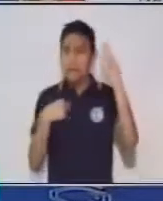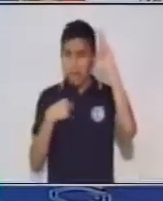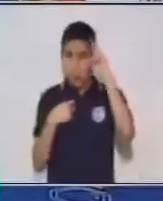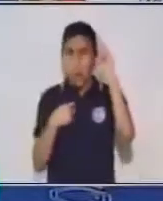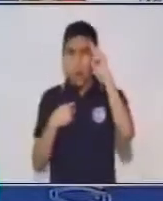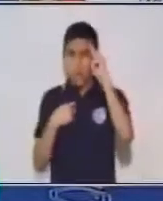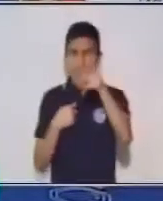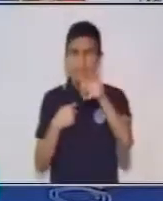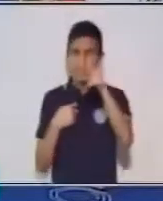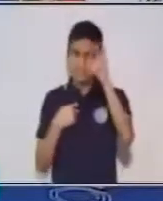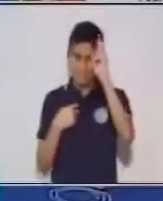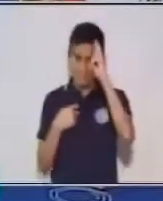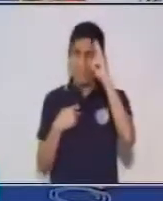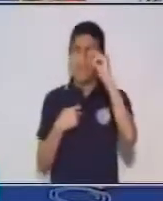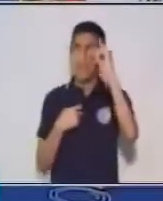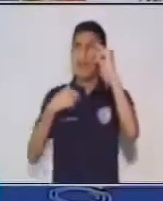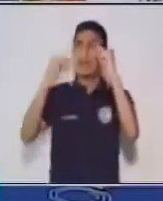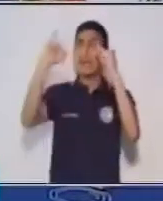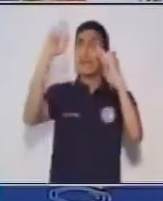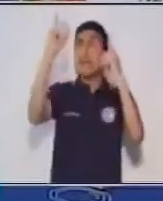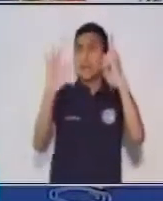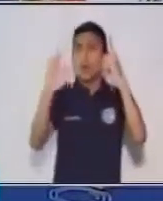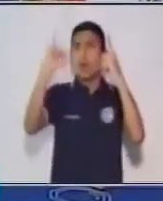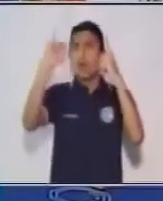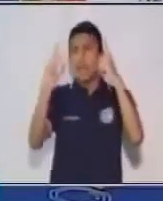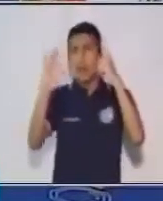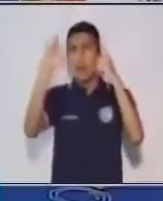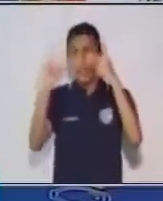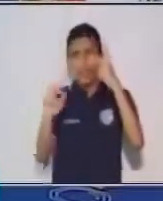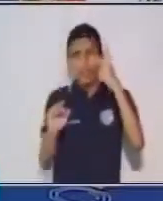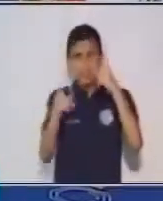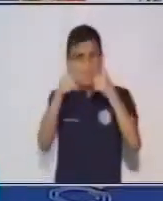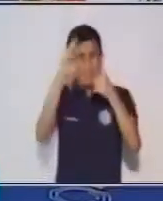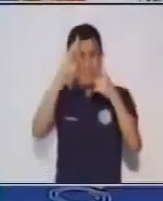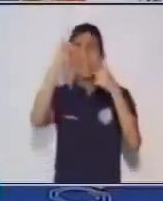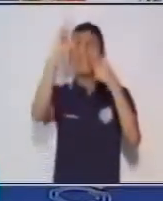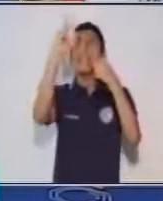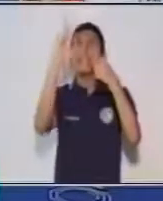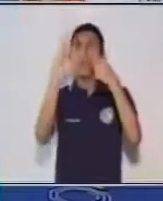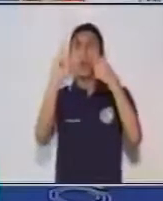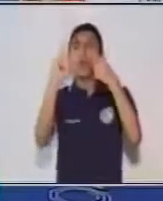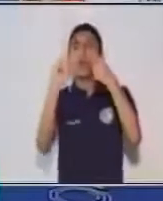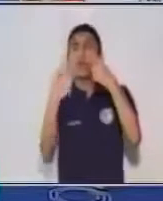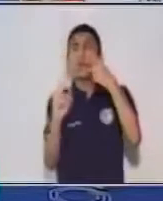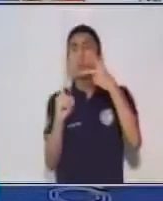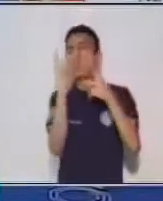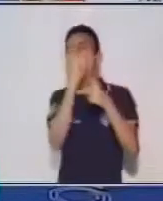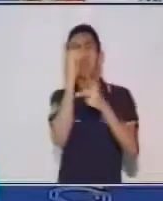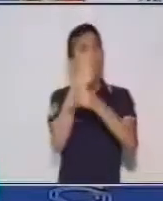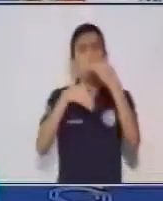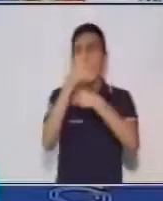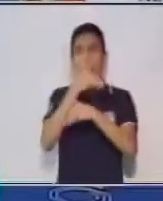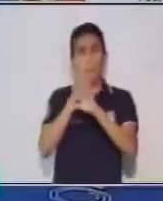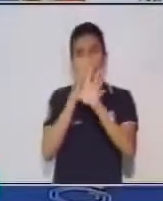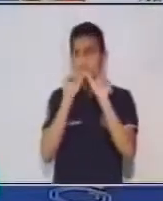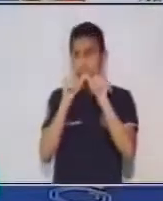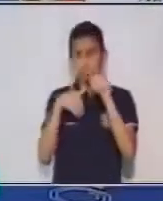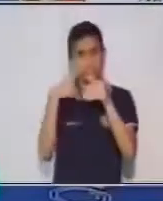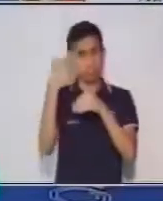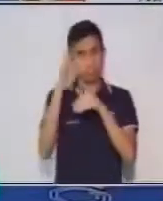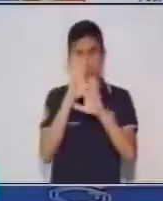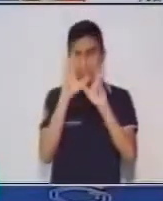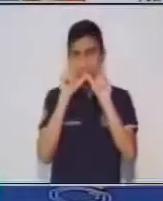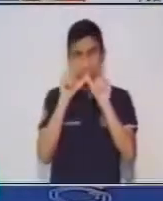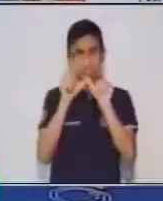Observa, ido, ido, ido, ado, ado. Cumple nuestra ley del participio. Y no cambió, sino que el que está cumpliendo con